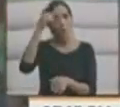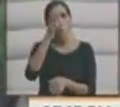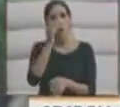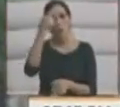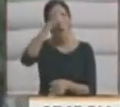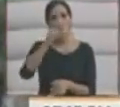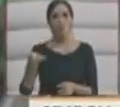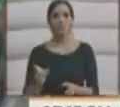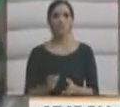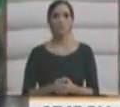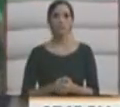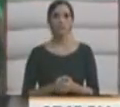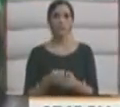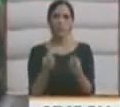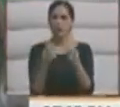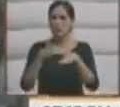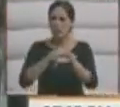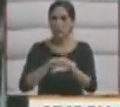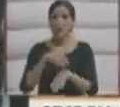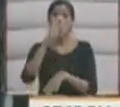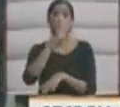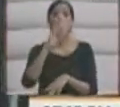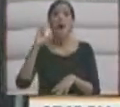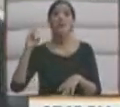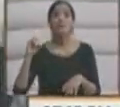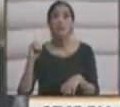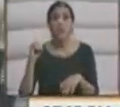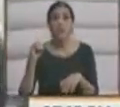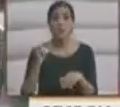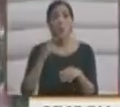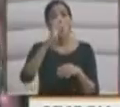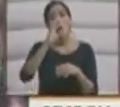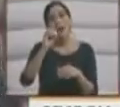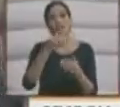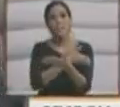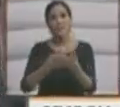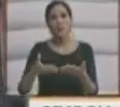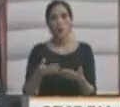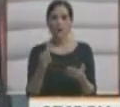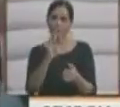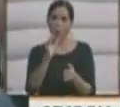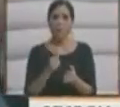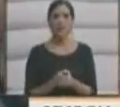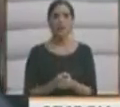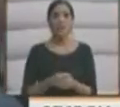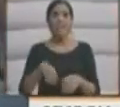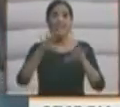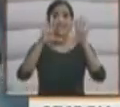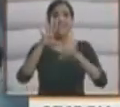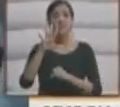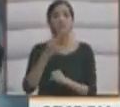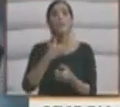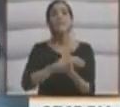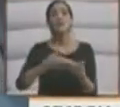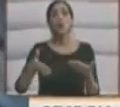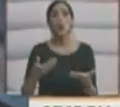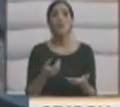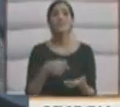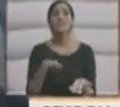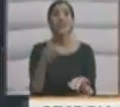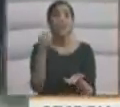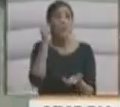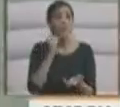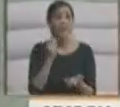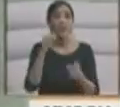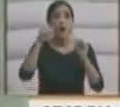están? Están en 400 bolívares soberanos, 40 millones de bolívares. Yo vine la semana pasada y estaban en 15 millones de bolívares, ya están en